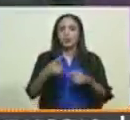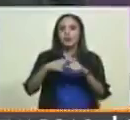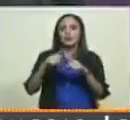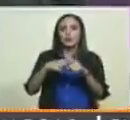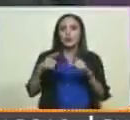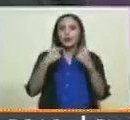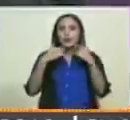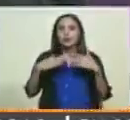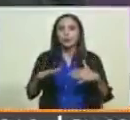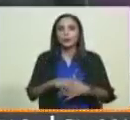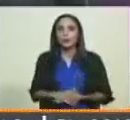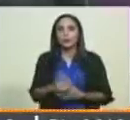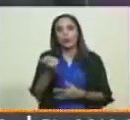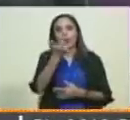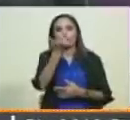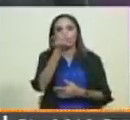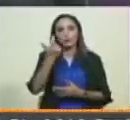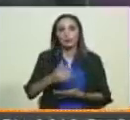¿Cómo se llama?